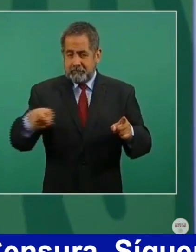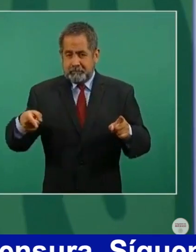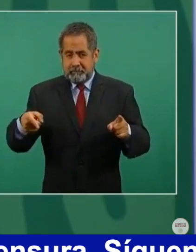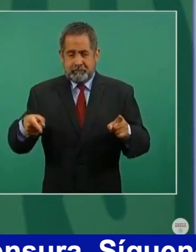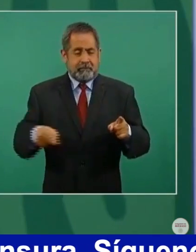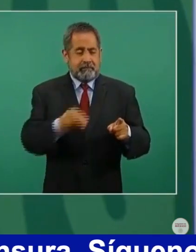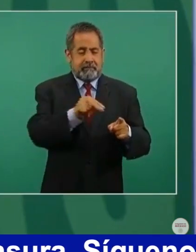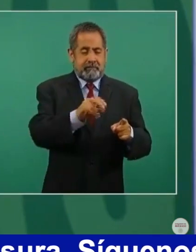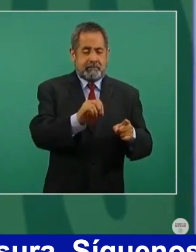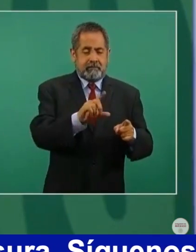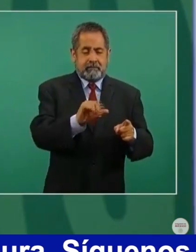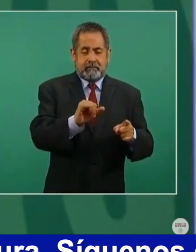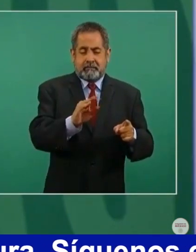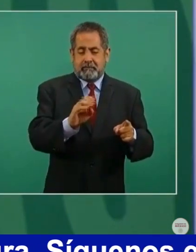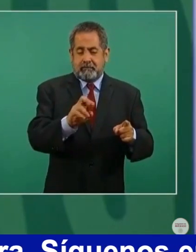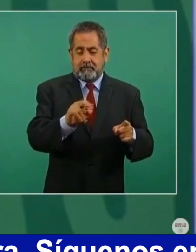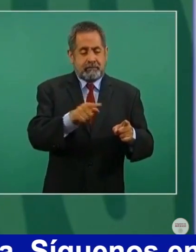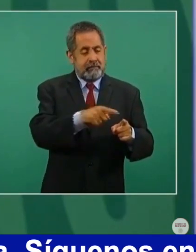neoliberal,